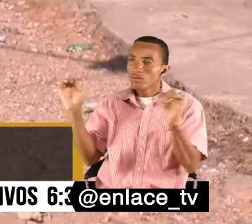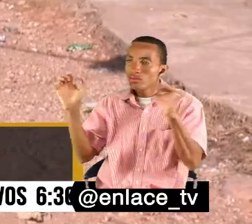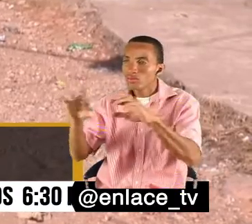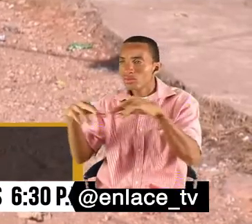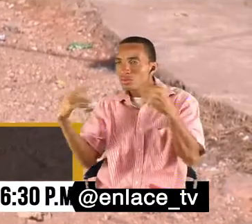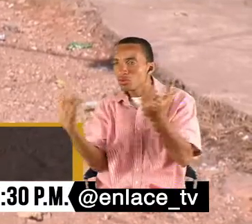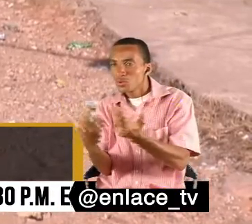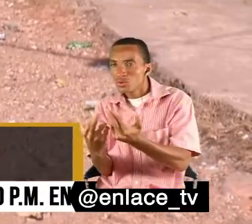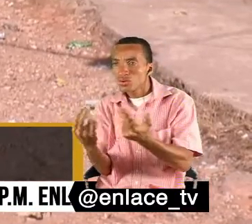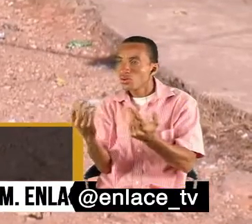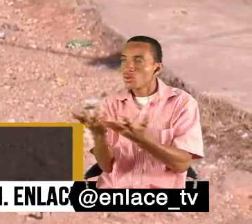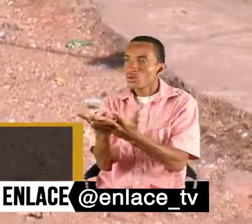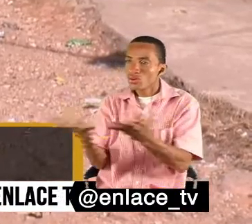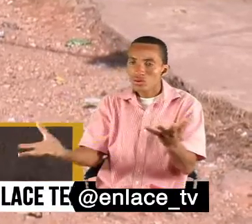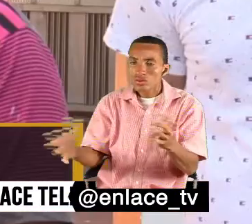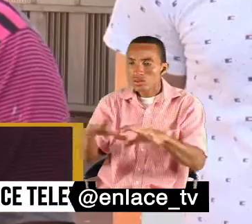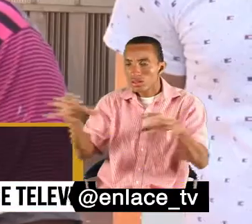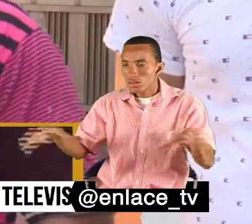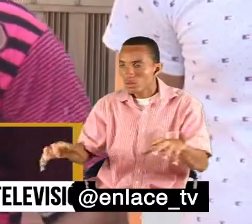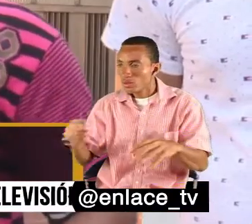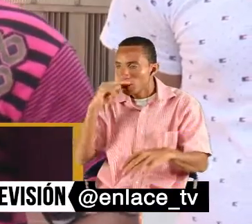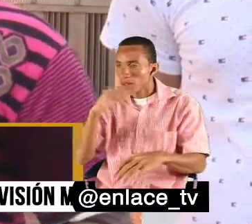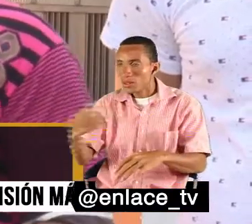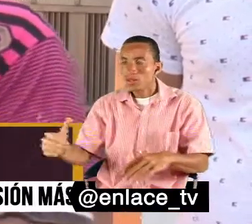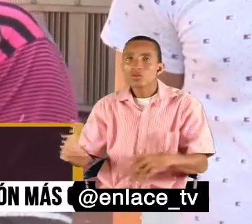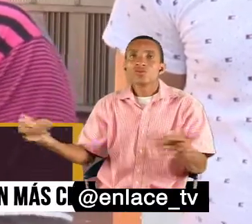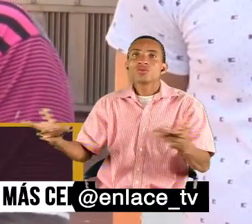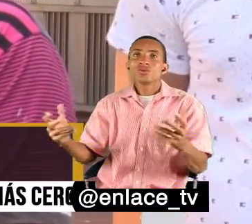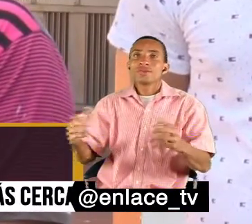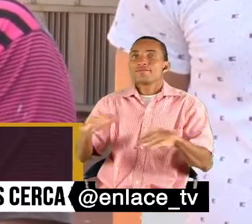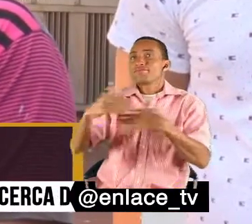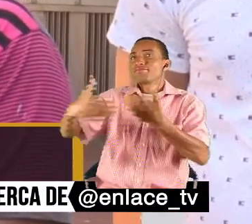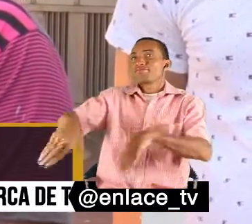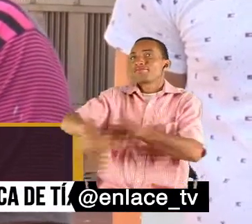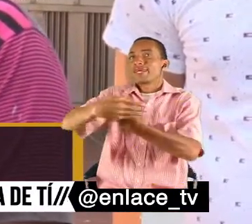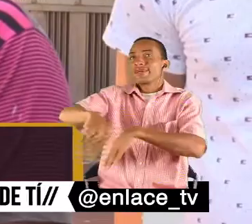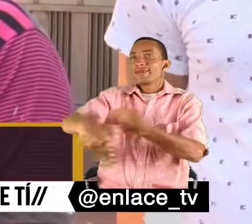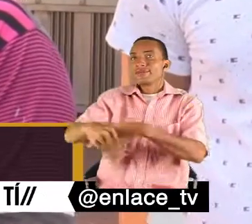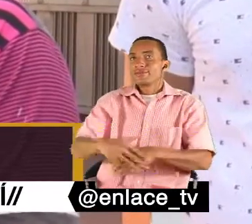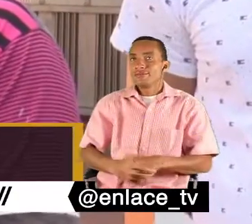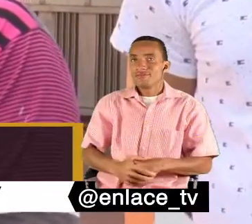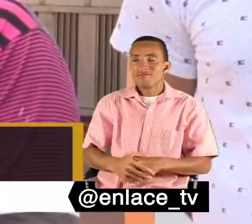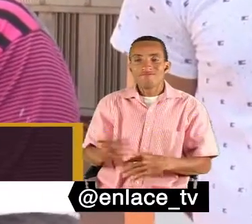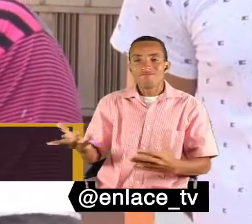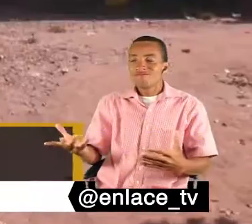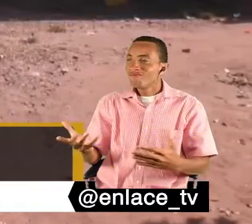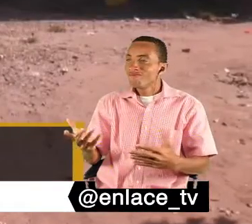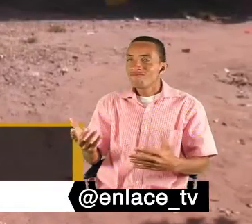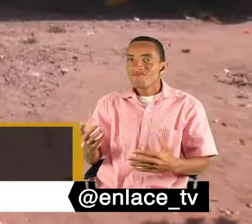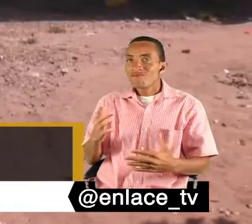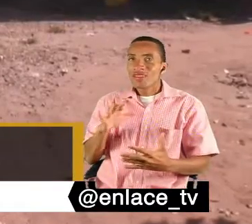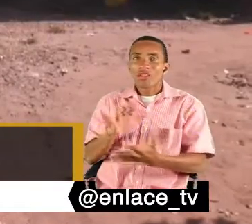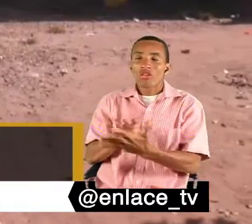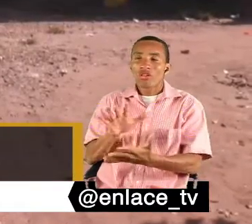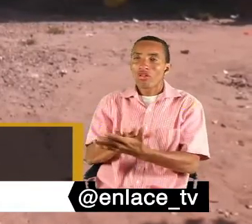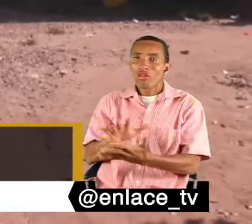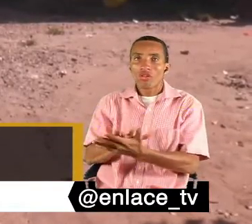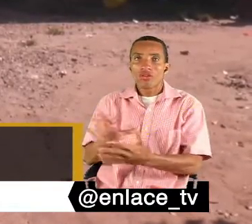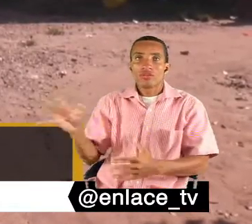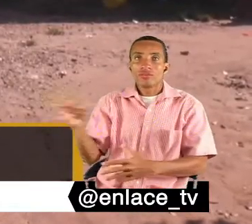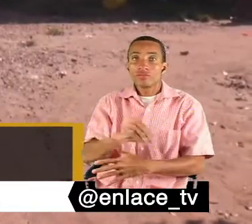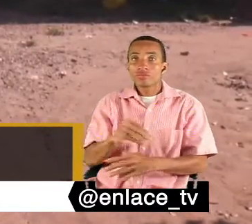niños. Vamos a hacer una reunión donde nos toca, en la calle. Vemos como mucha indiligencia en ese lado. A pesar de la negativa de la